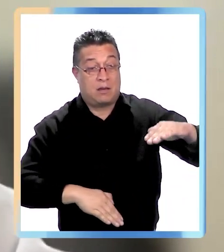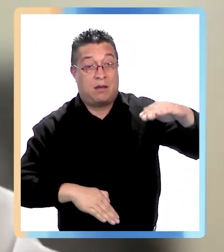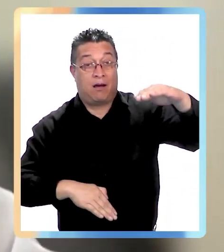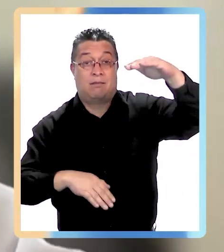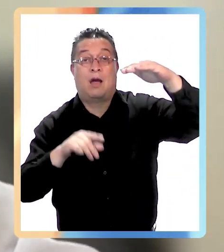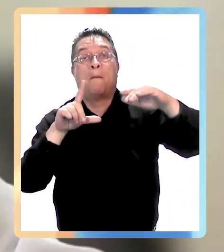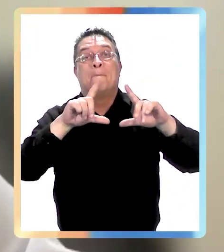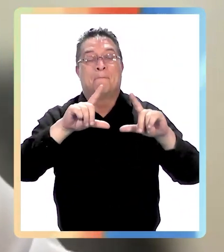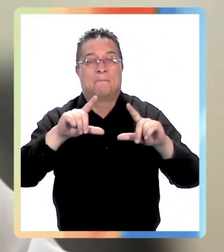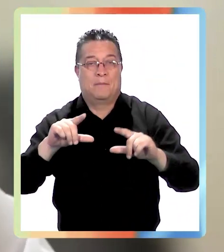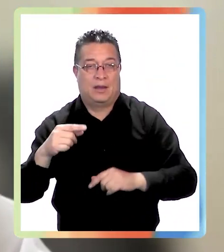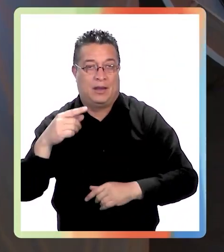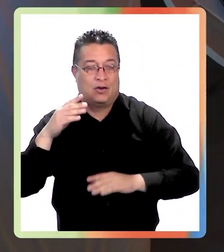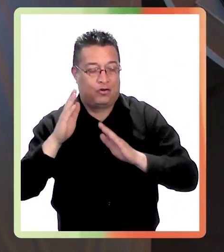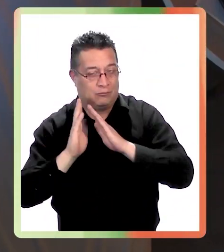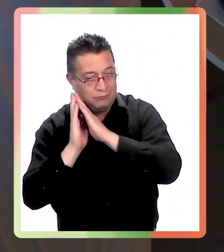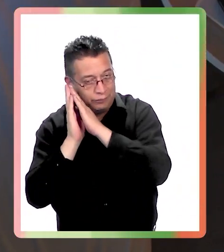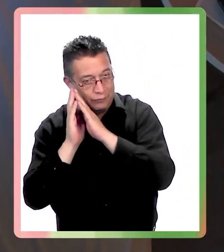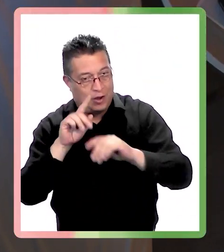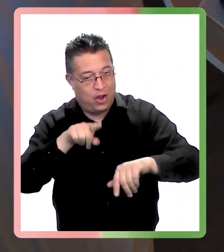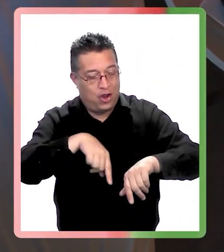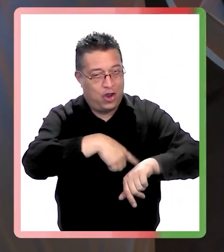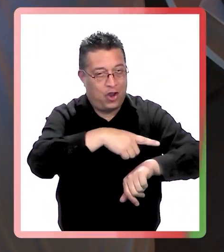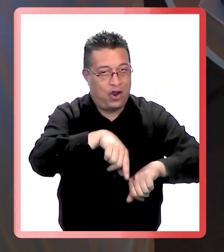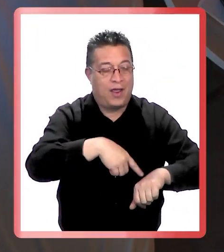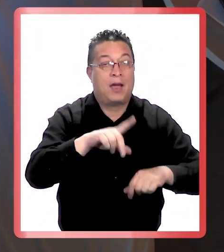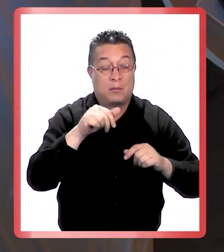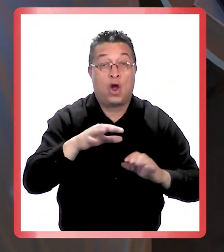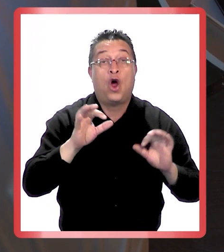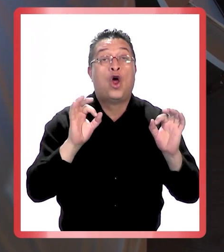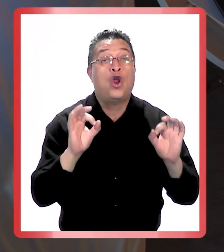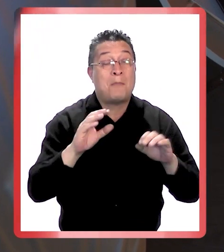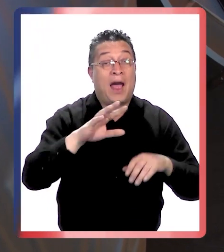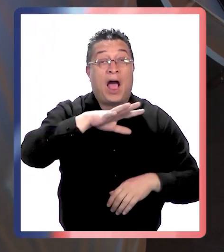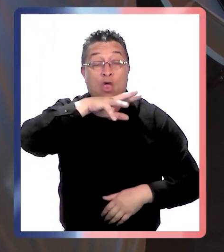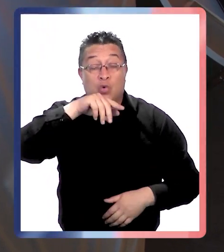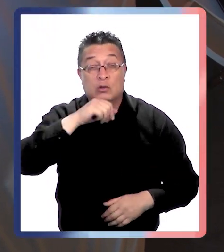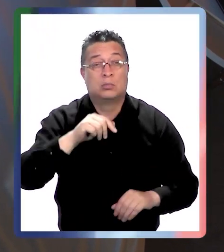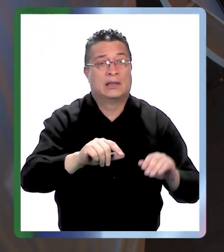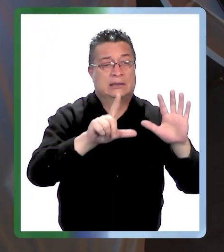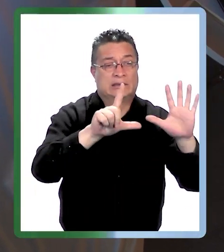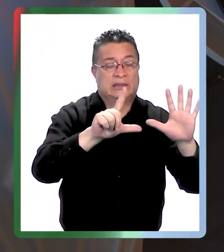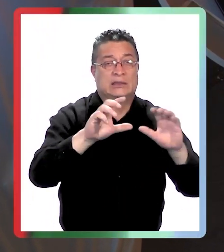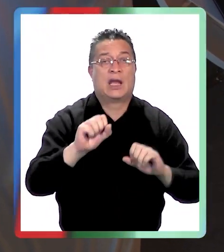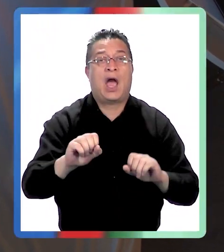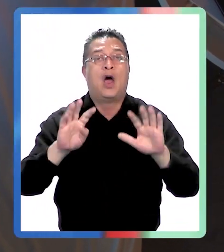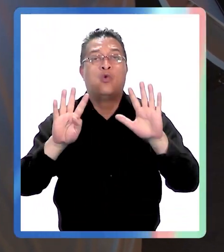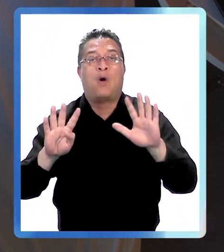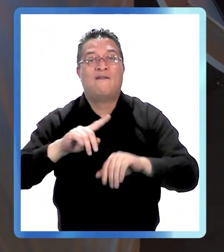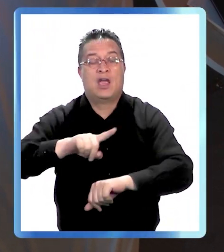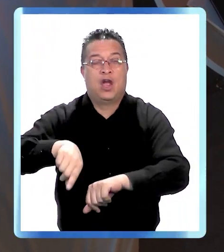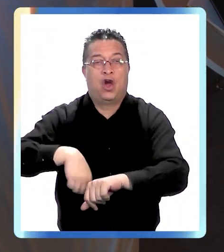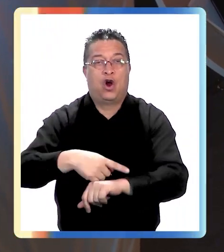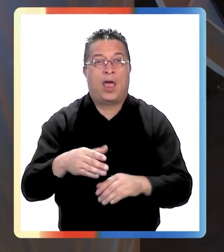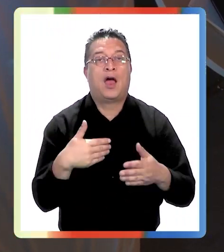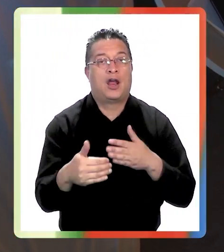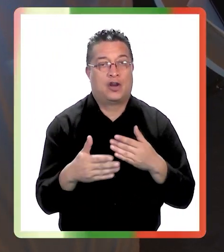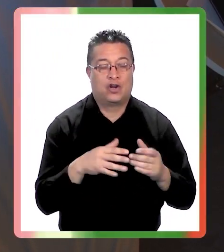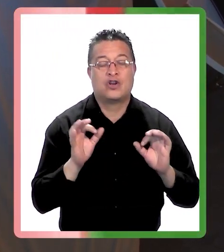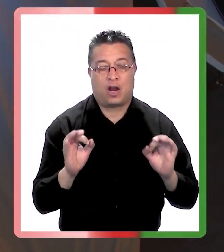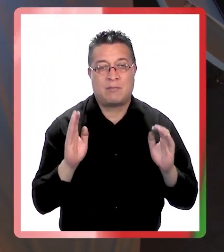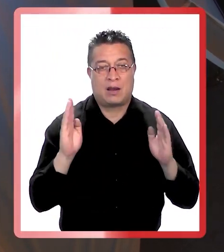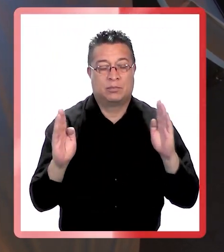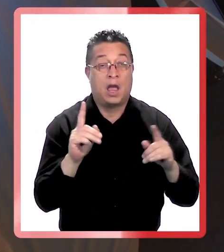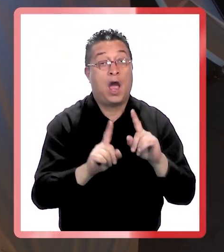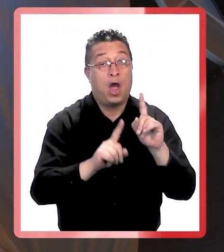menos horas de sueño, ¿ya? Pero lo óptimo para un adulto es una duración aproximada entre 7 y 9 horas de sueño, ¿ya?